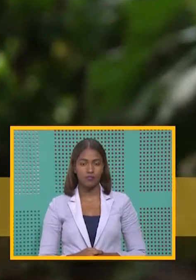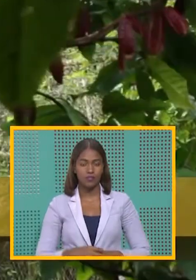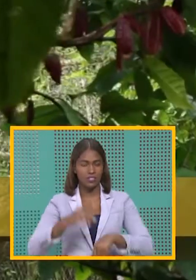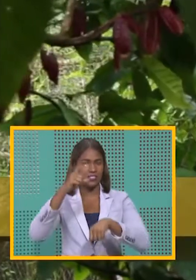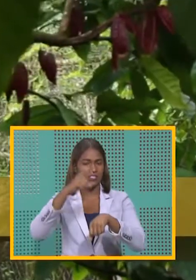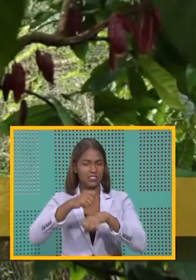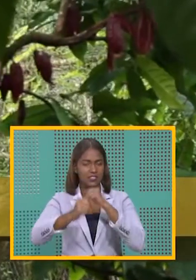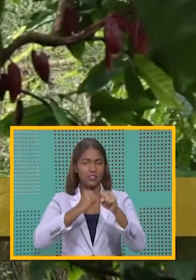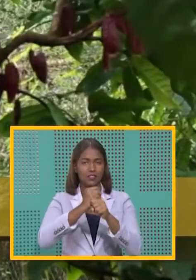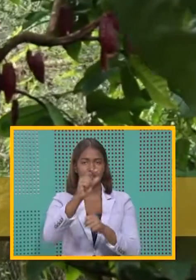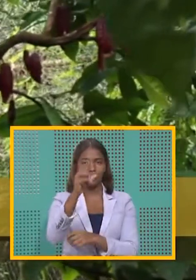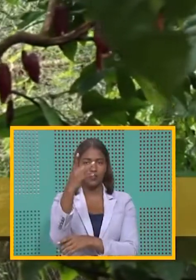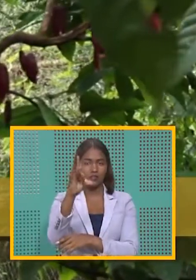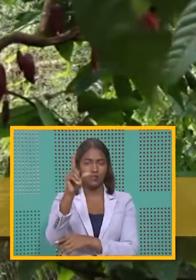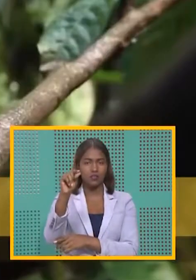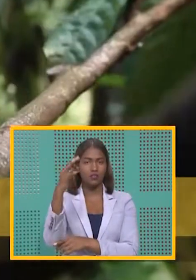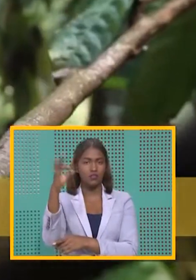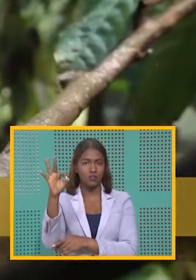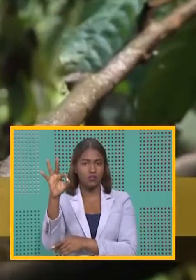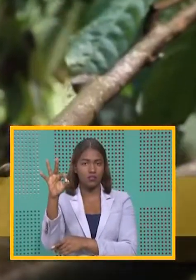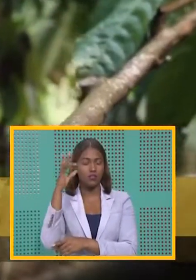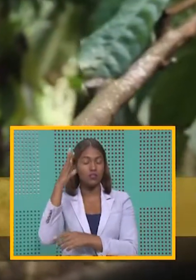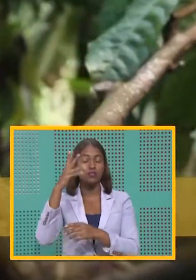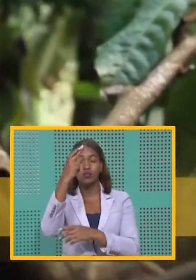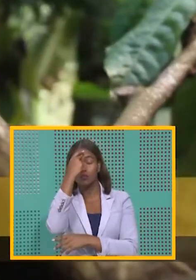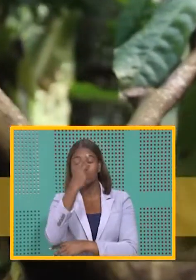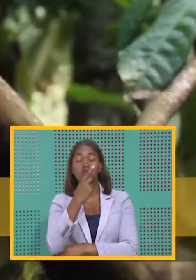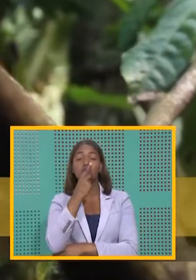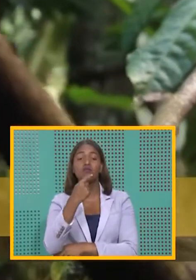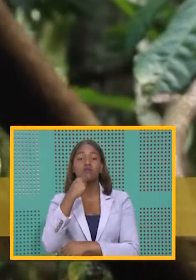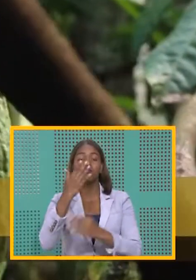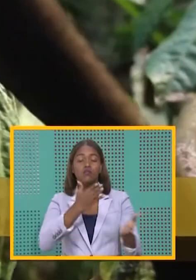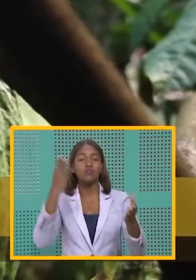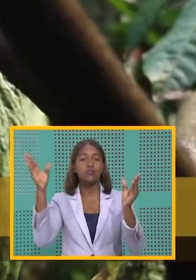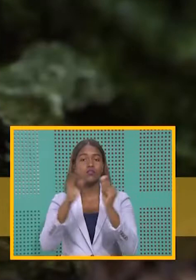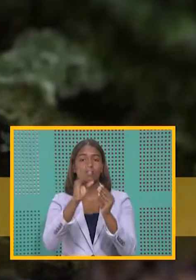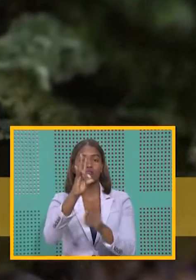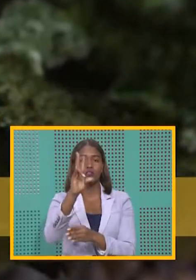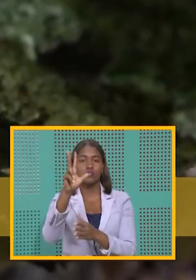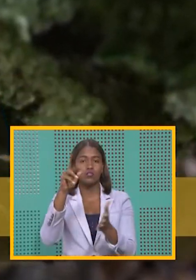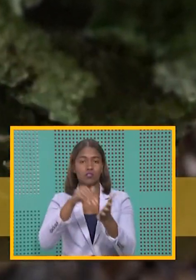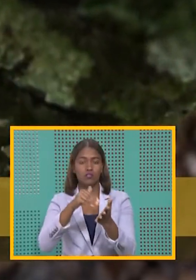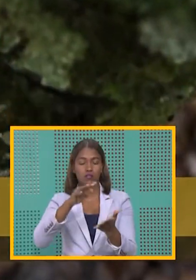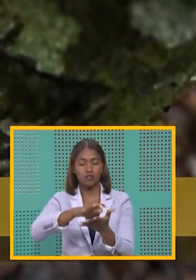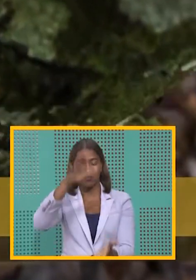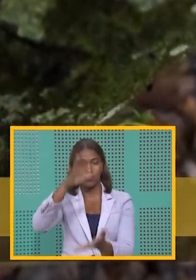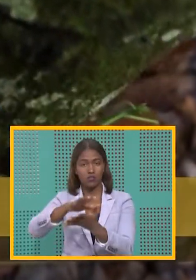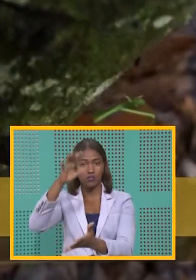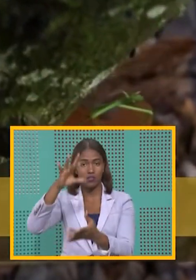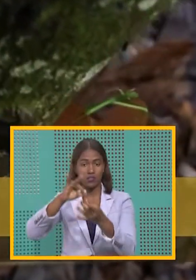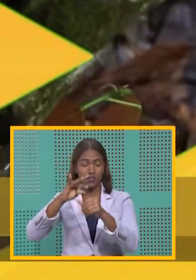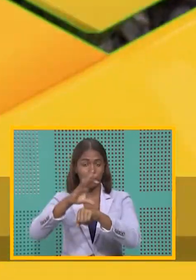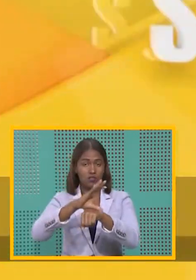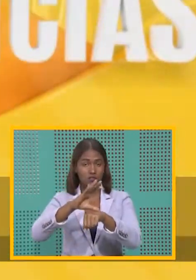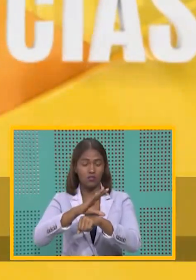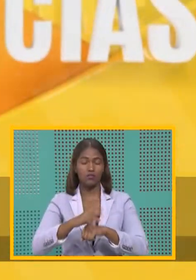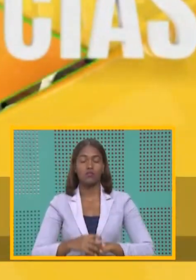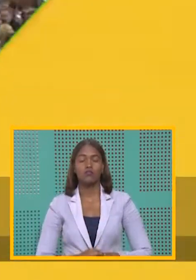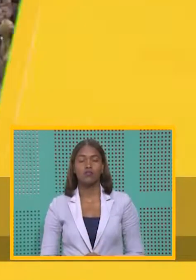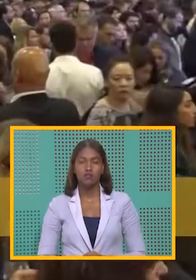periodo 2018-2019, República Dominicana exportó 73.000 toneladas métricas de cacao.